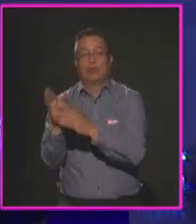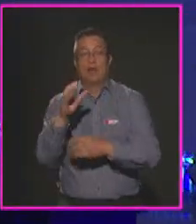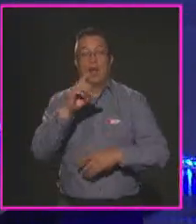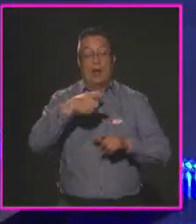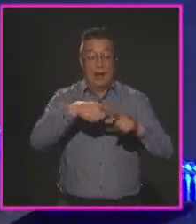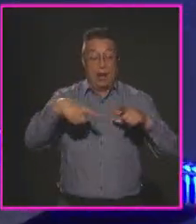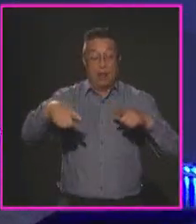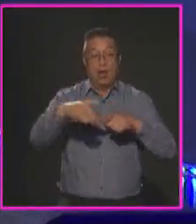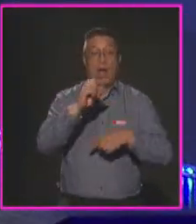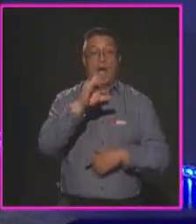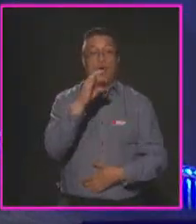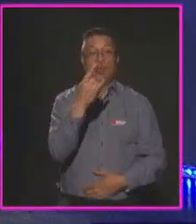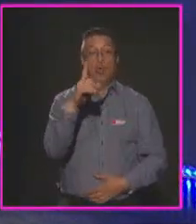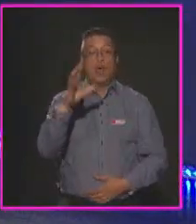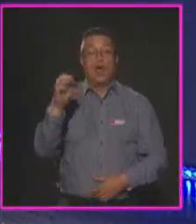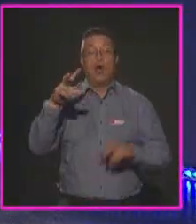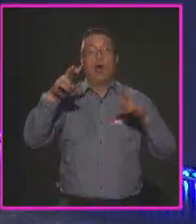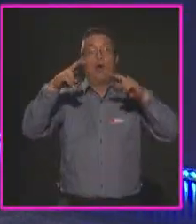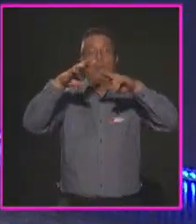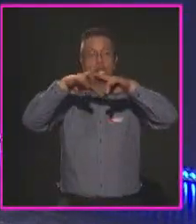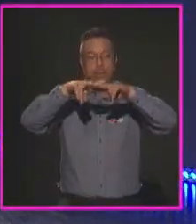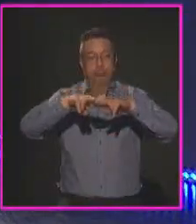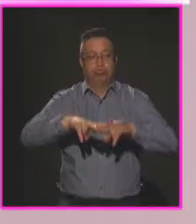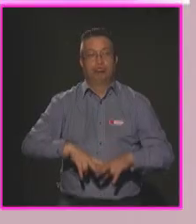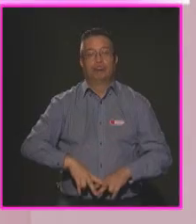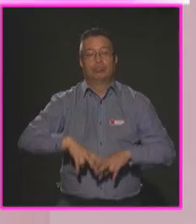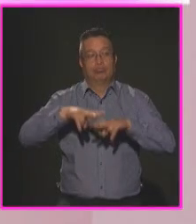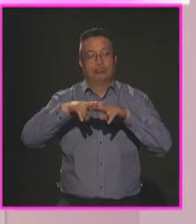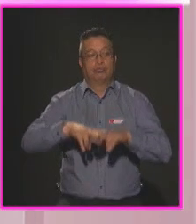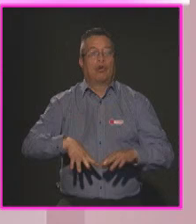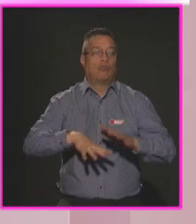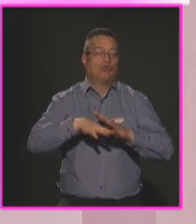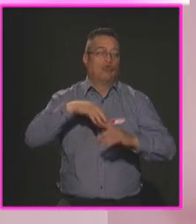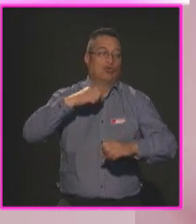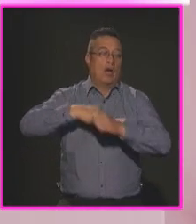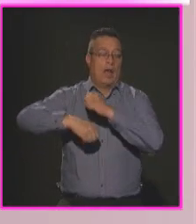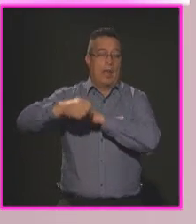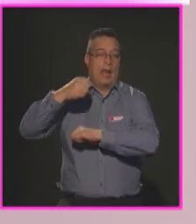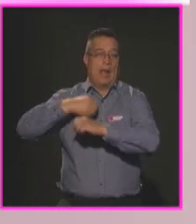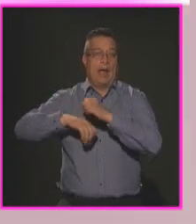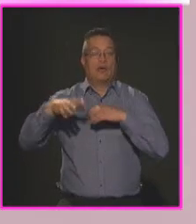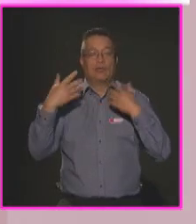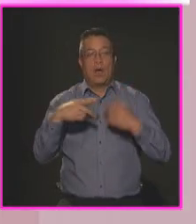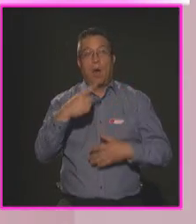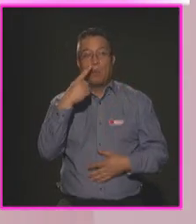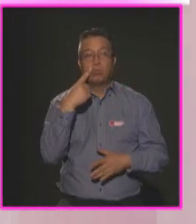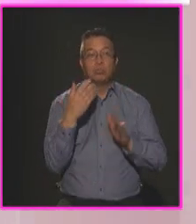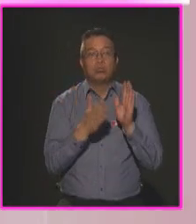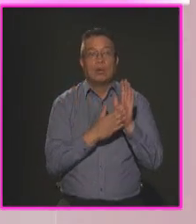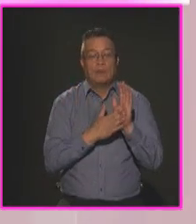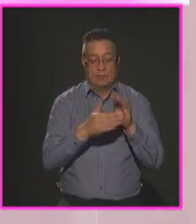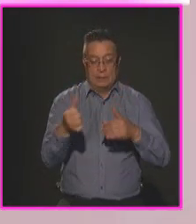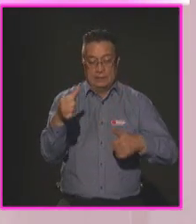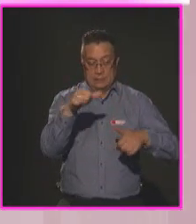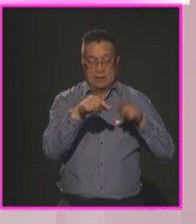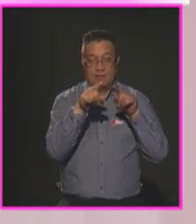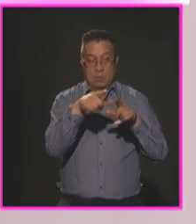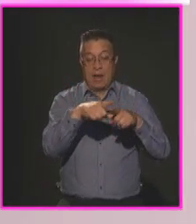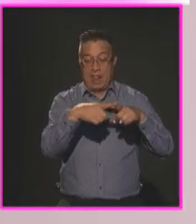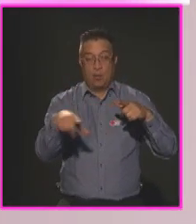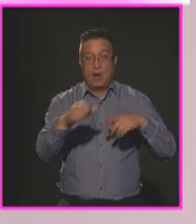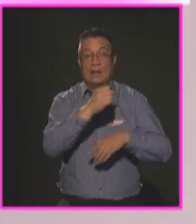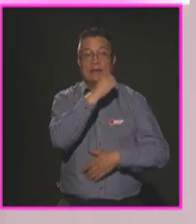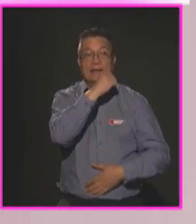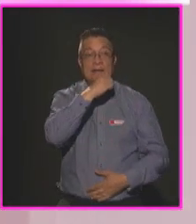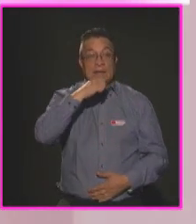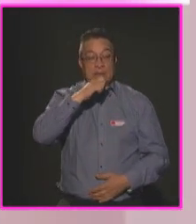se ha reconstruido el nivel por mucho tiempo y existe evidencia científica para decir que la laguna no se ha secado en al